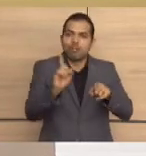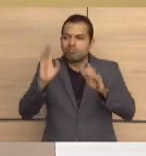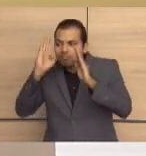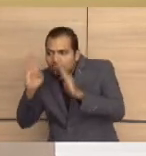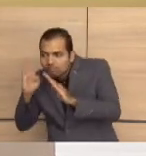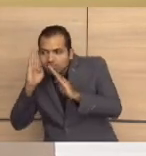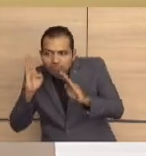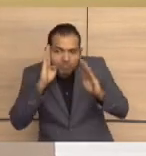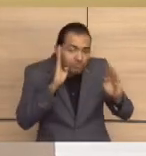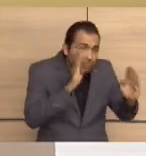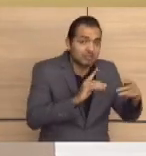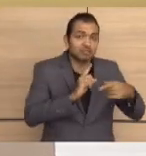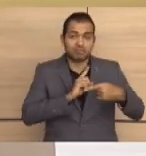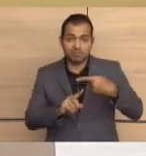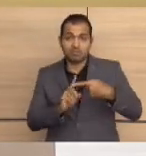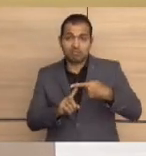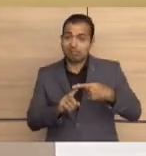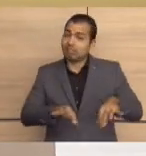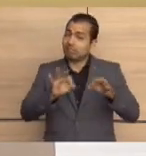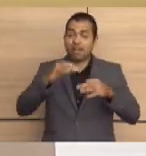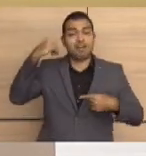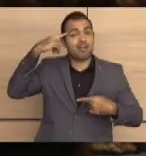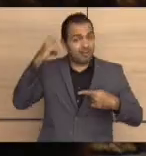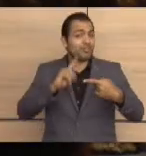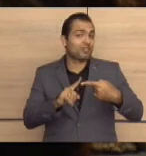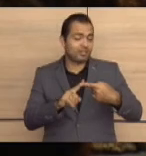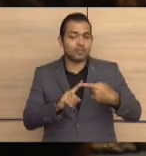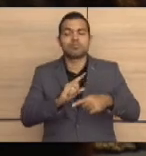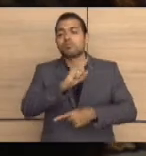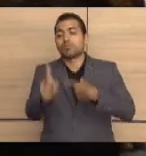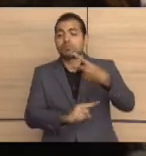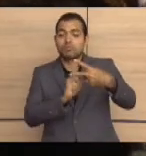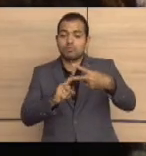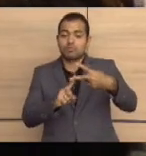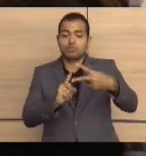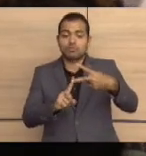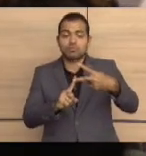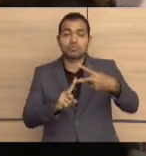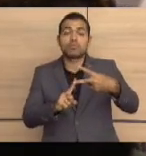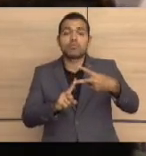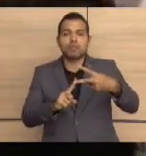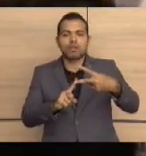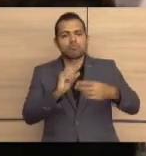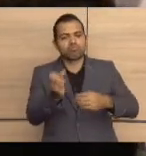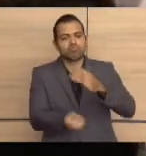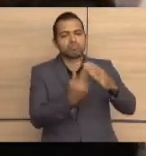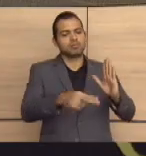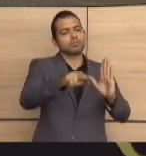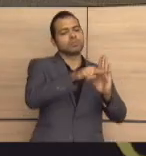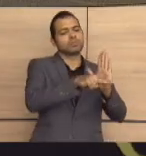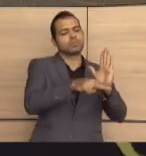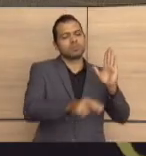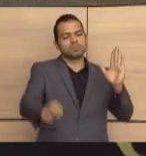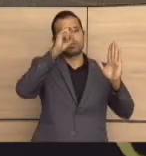Y segundo, digamos, hacer unos o tener unos lineamientos mucho más flexibles acorde a los contextos.